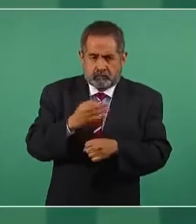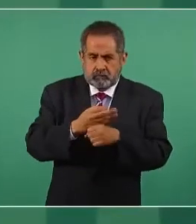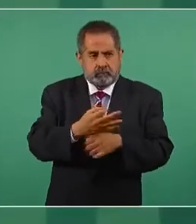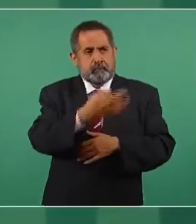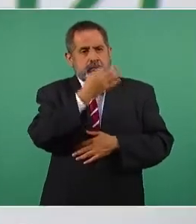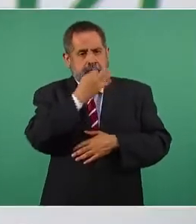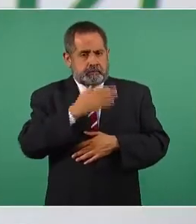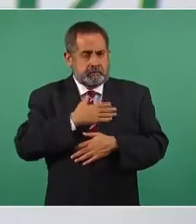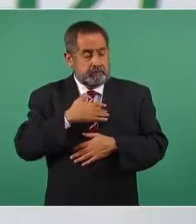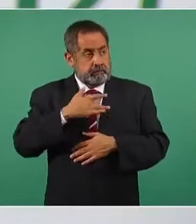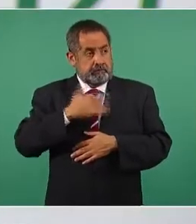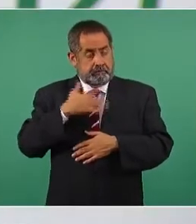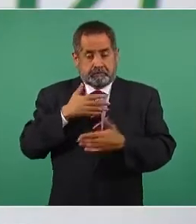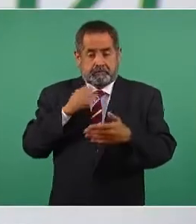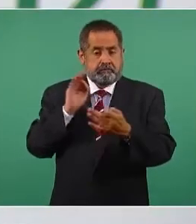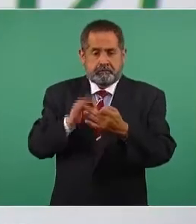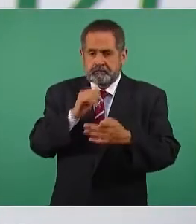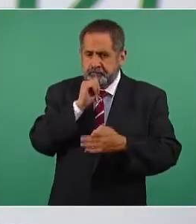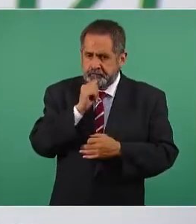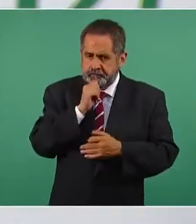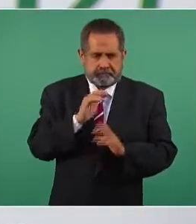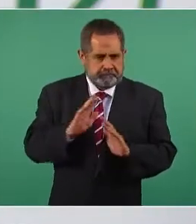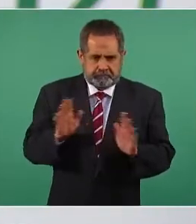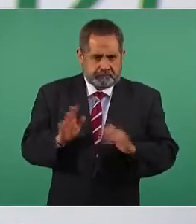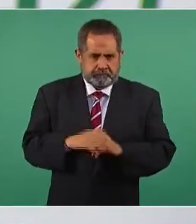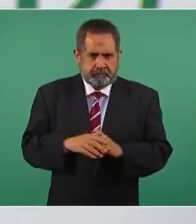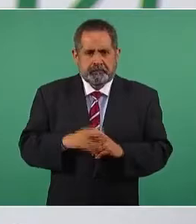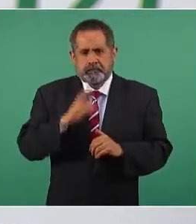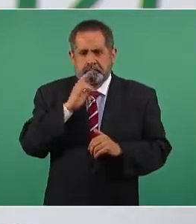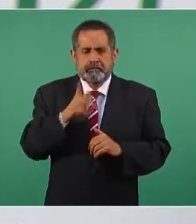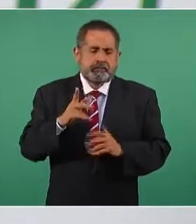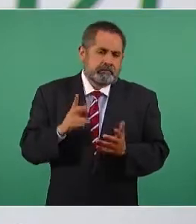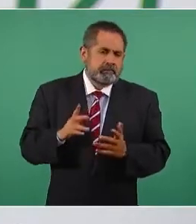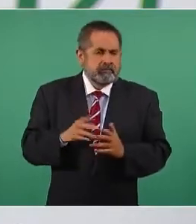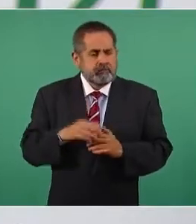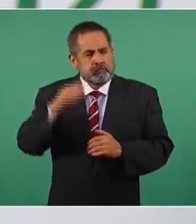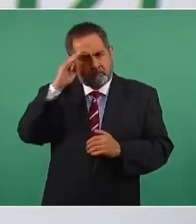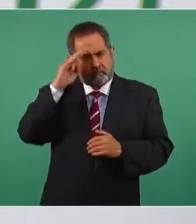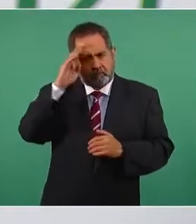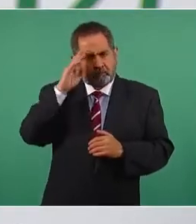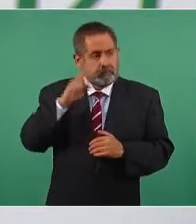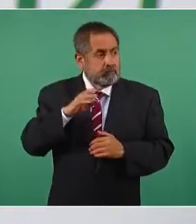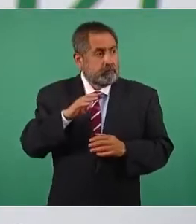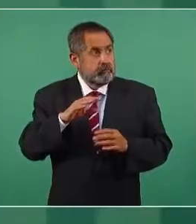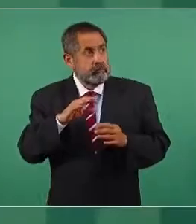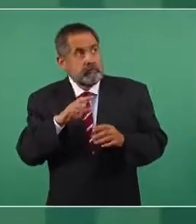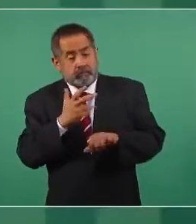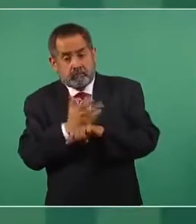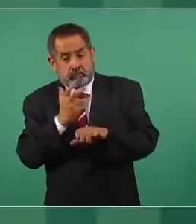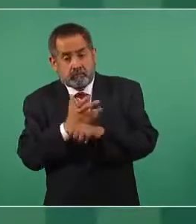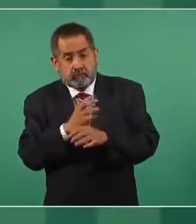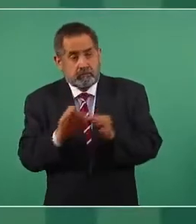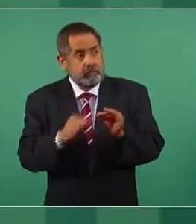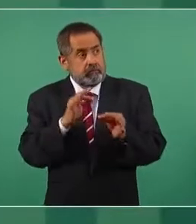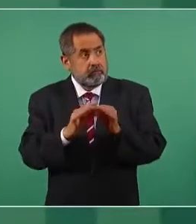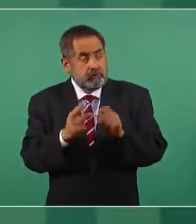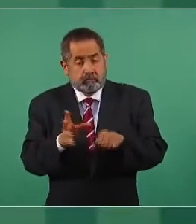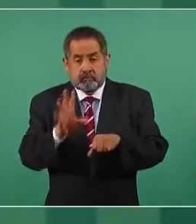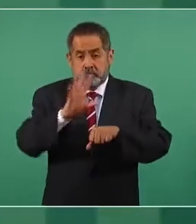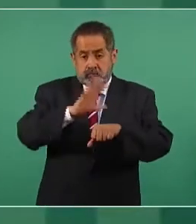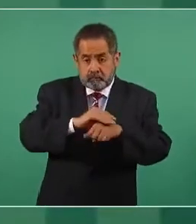avisoro en el corto plazo. Ahí estaremos atentos más bien a que llegue el momento que Estados Unidos ya